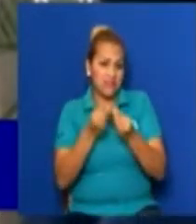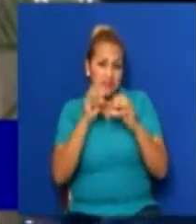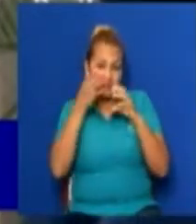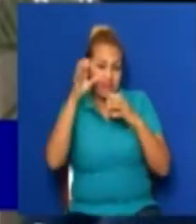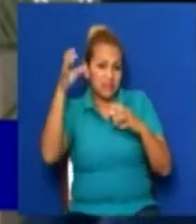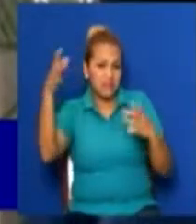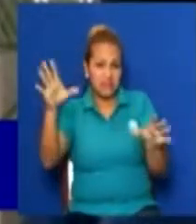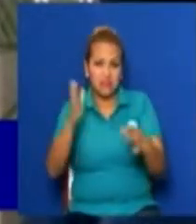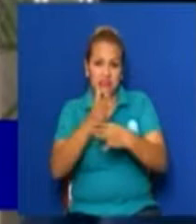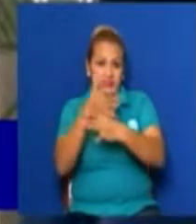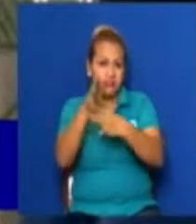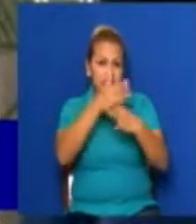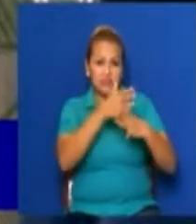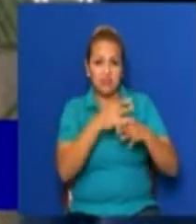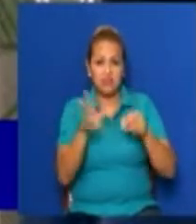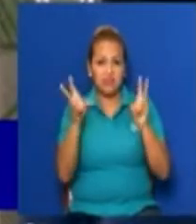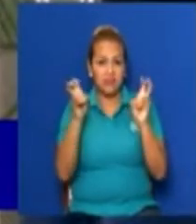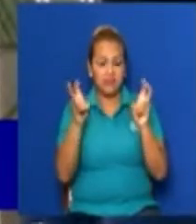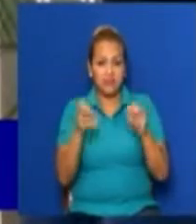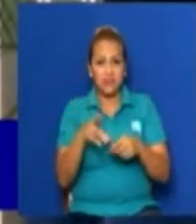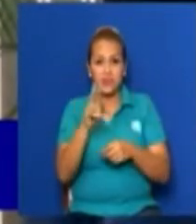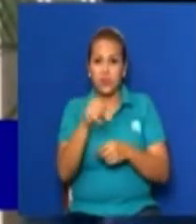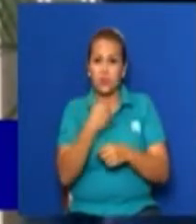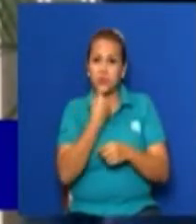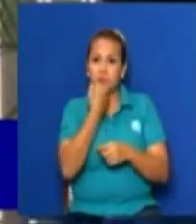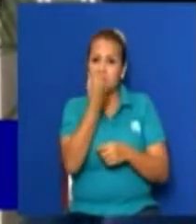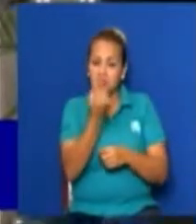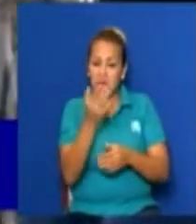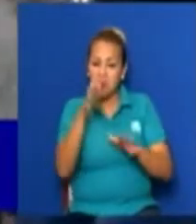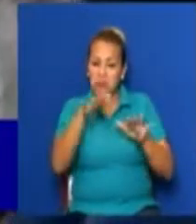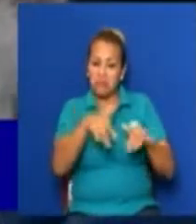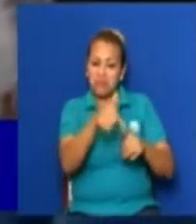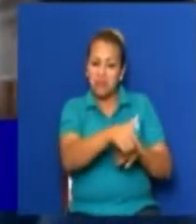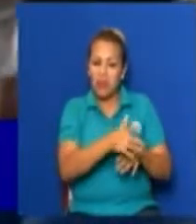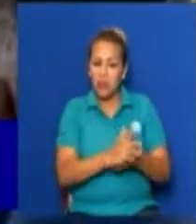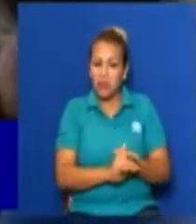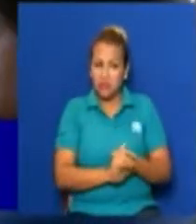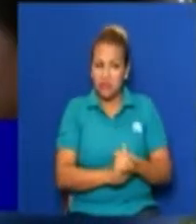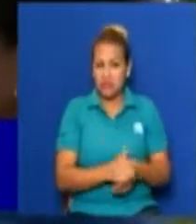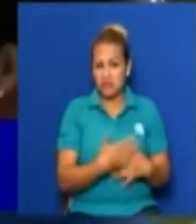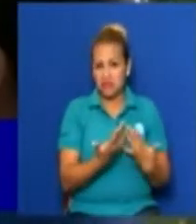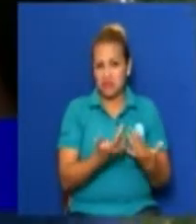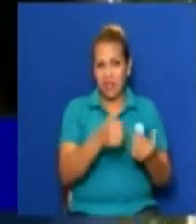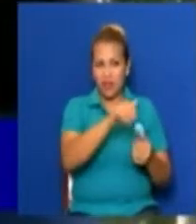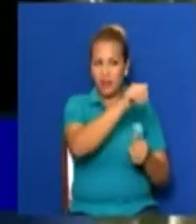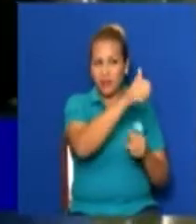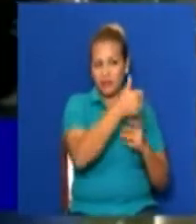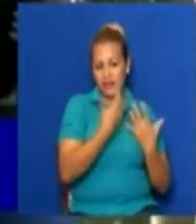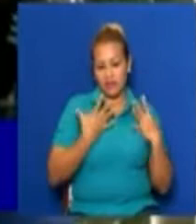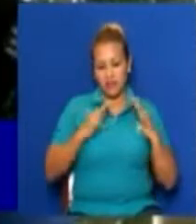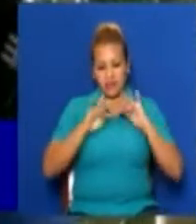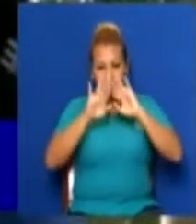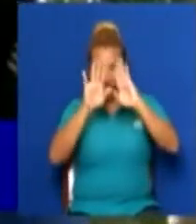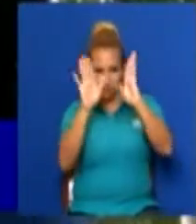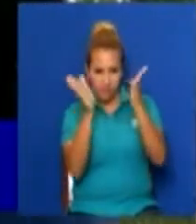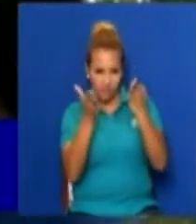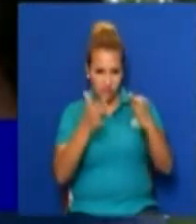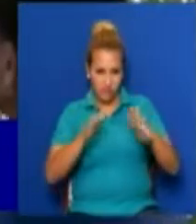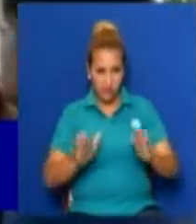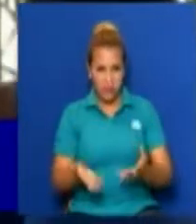velada. No le estás diciendo que la pusiste ahí porque tiene 90, 60, 90, pero la pusiste ahí